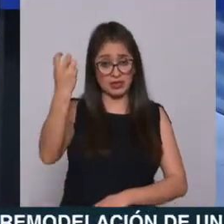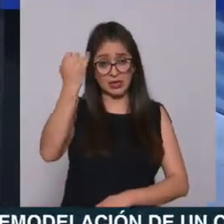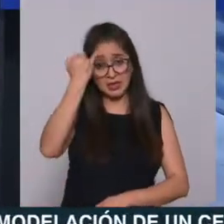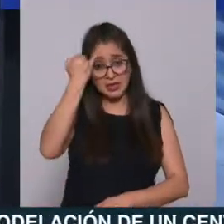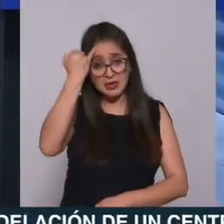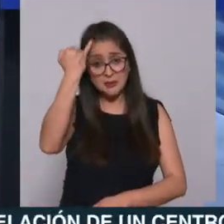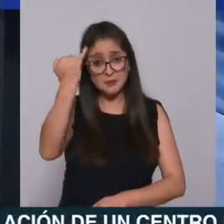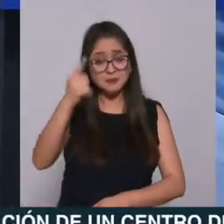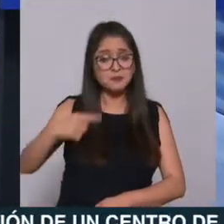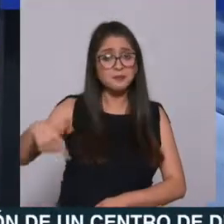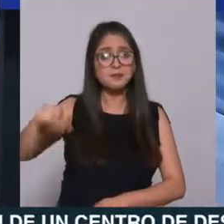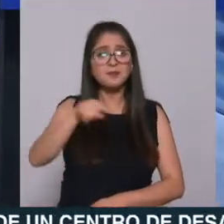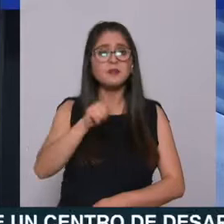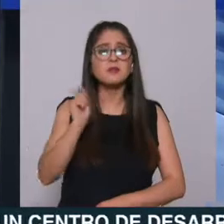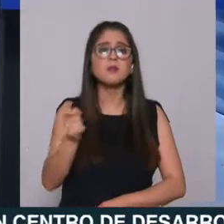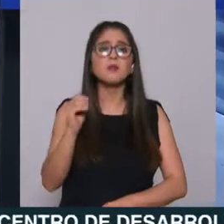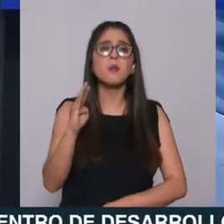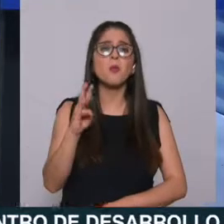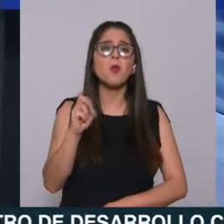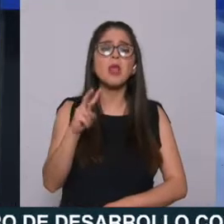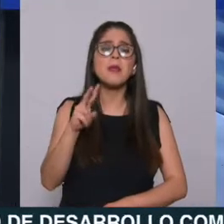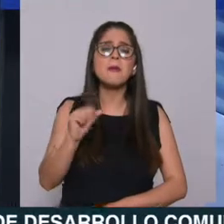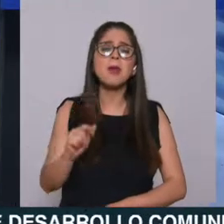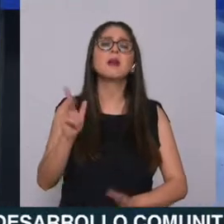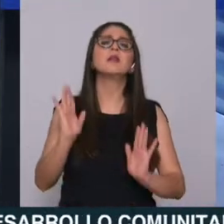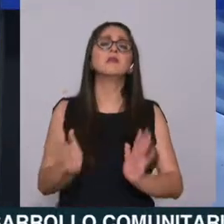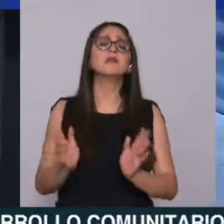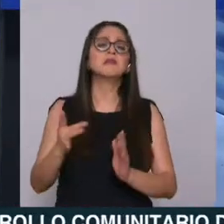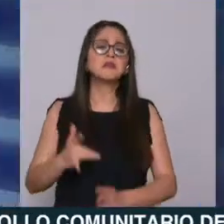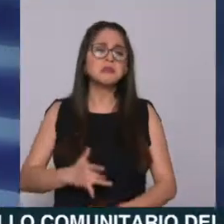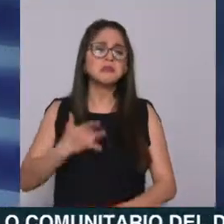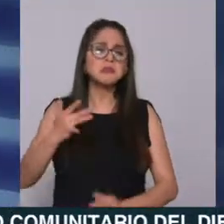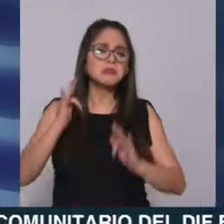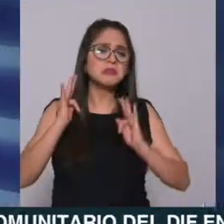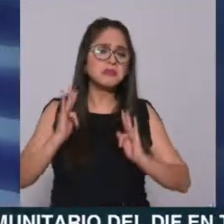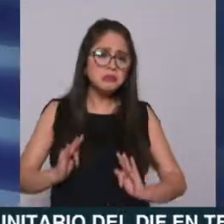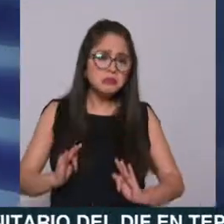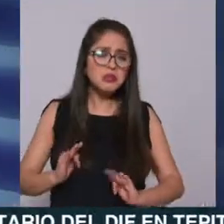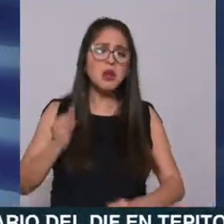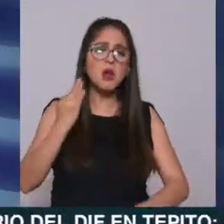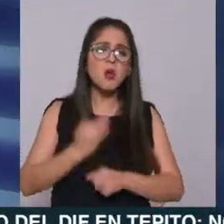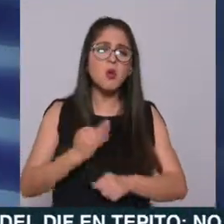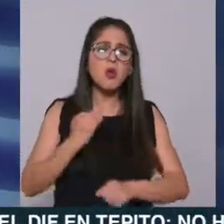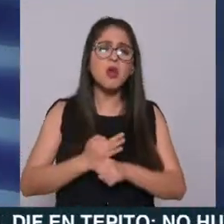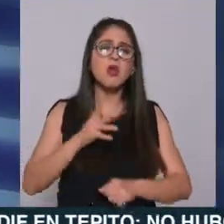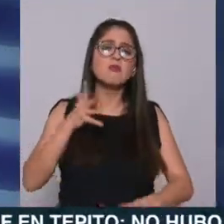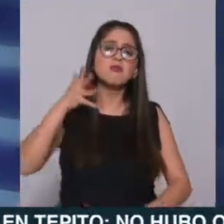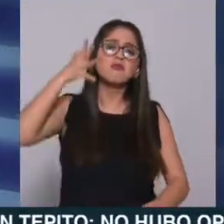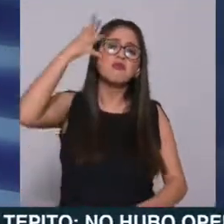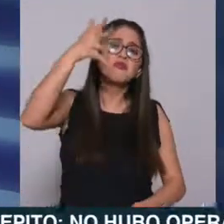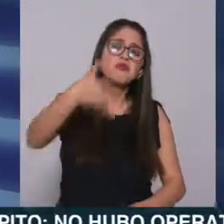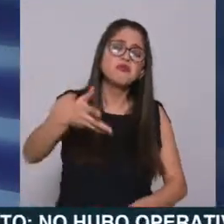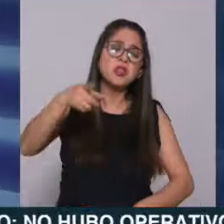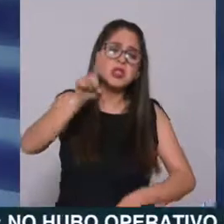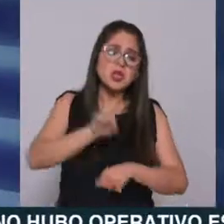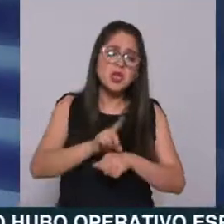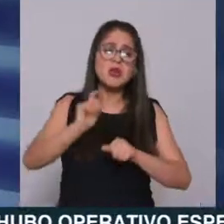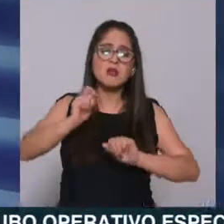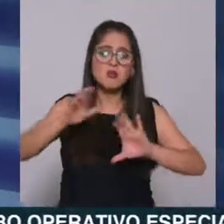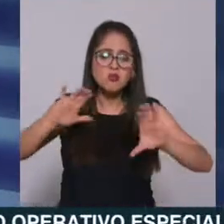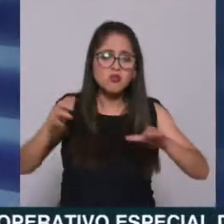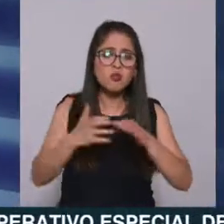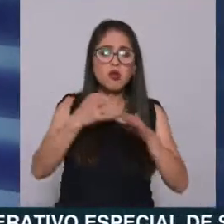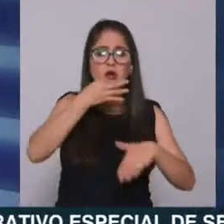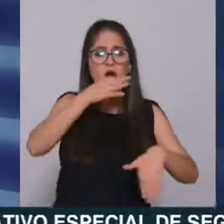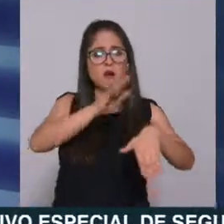en tranquilidad, digamos, en esta parte, digamos, Bolivia, y vamos a ver en los futuros días con la